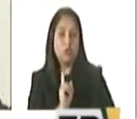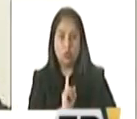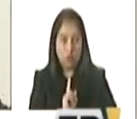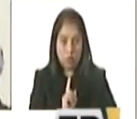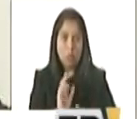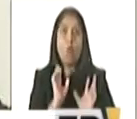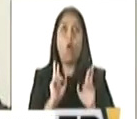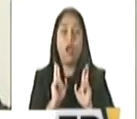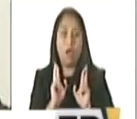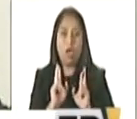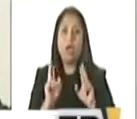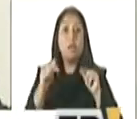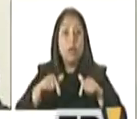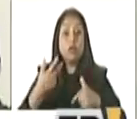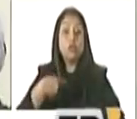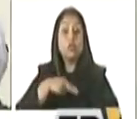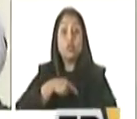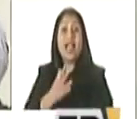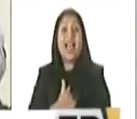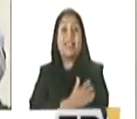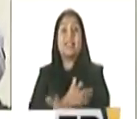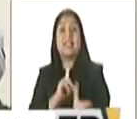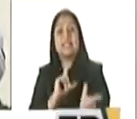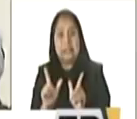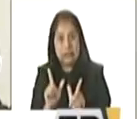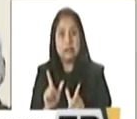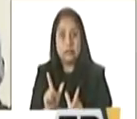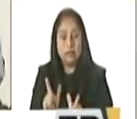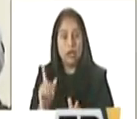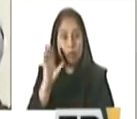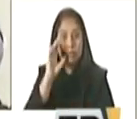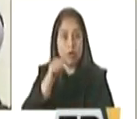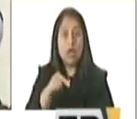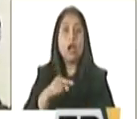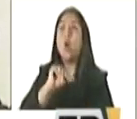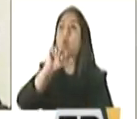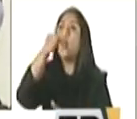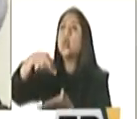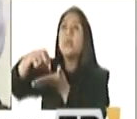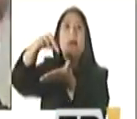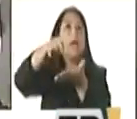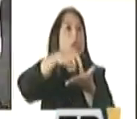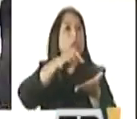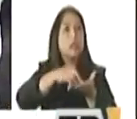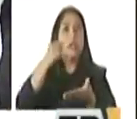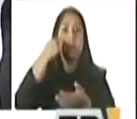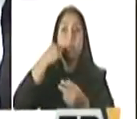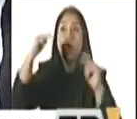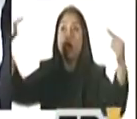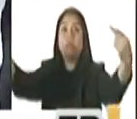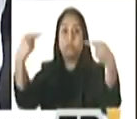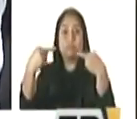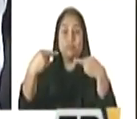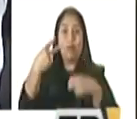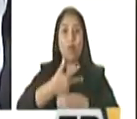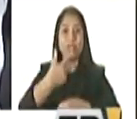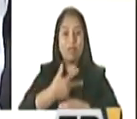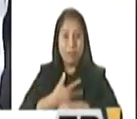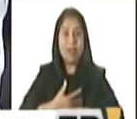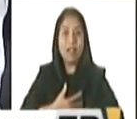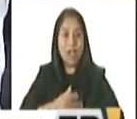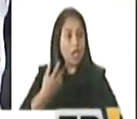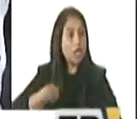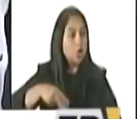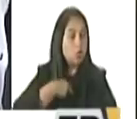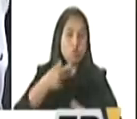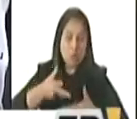preparando. Y esa preparación es lo que ha hecho que muchos países se volteen ahora a ver a lo que estamos haciendo aquí, en donde hemos